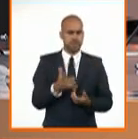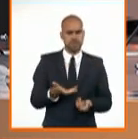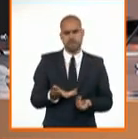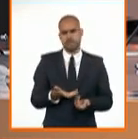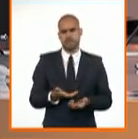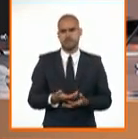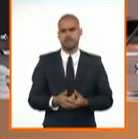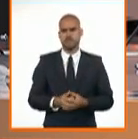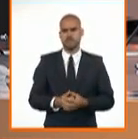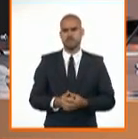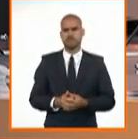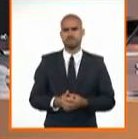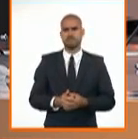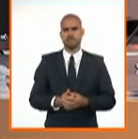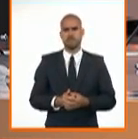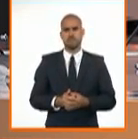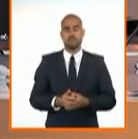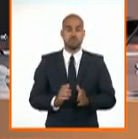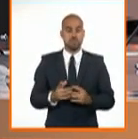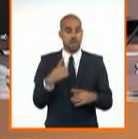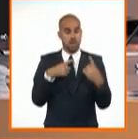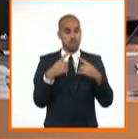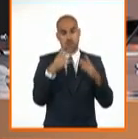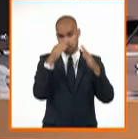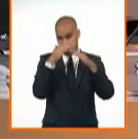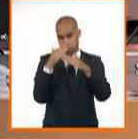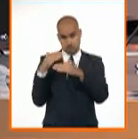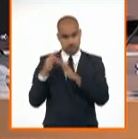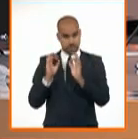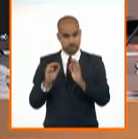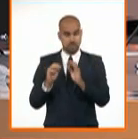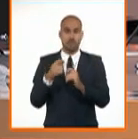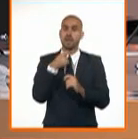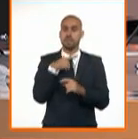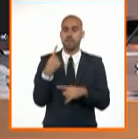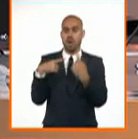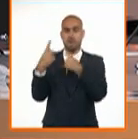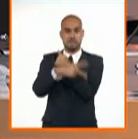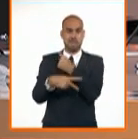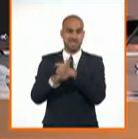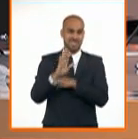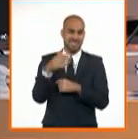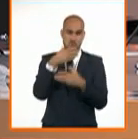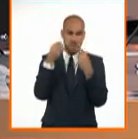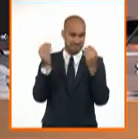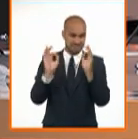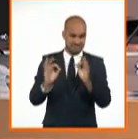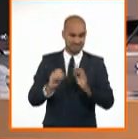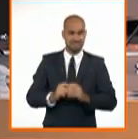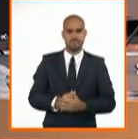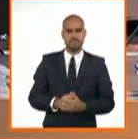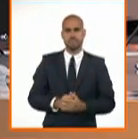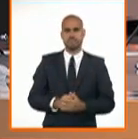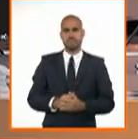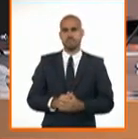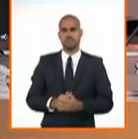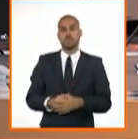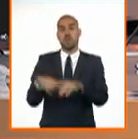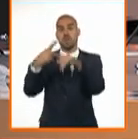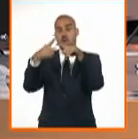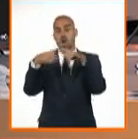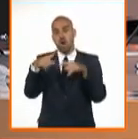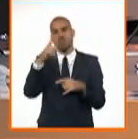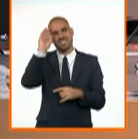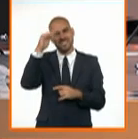unas no existan como algunos países que ya no son y otras vienen de tecnologías occidentales